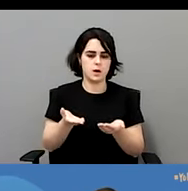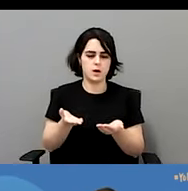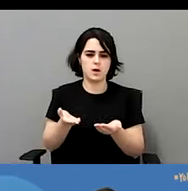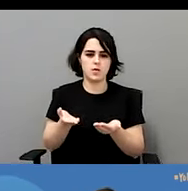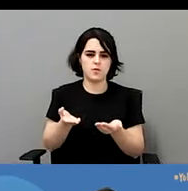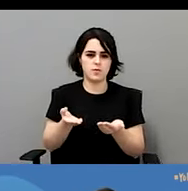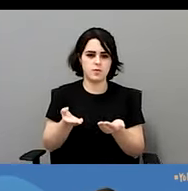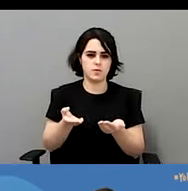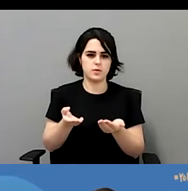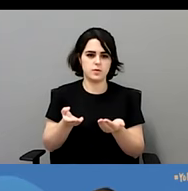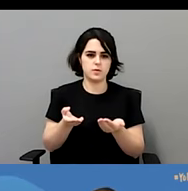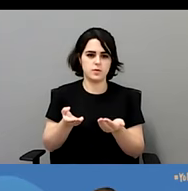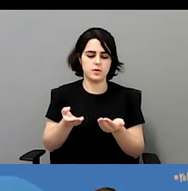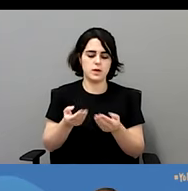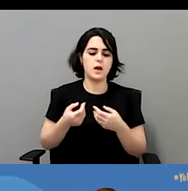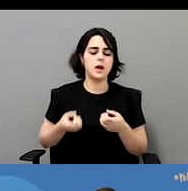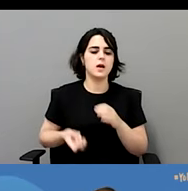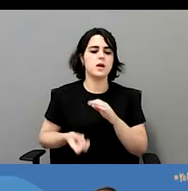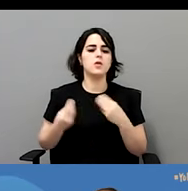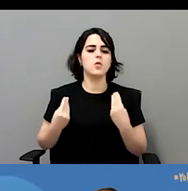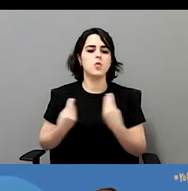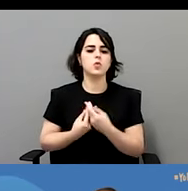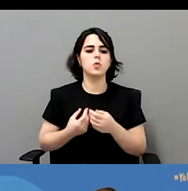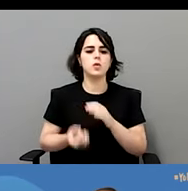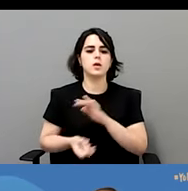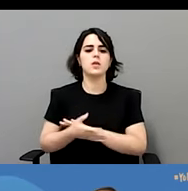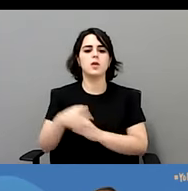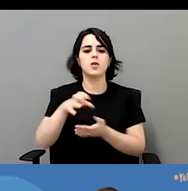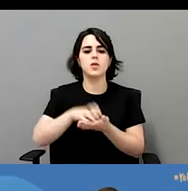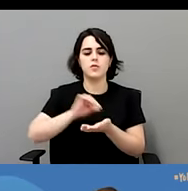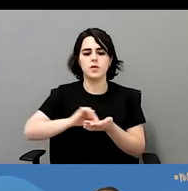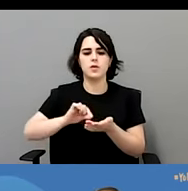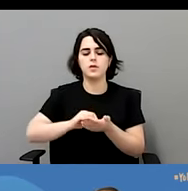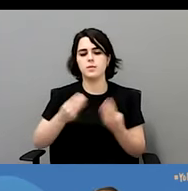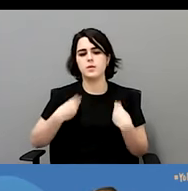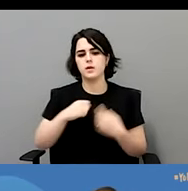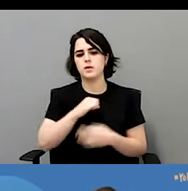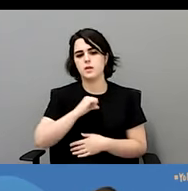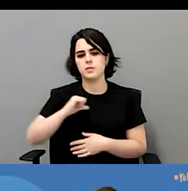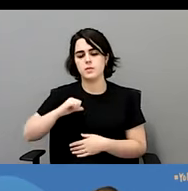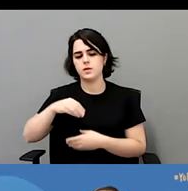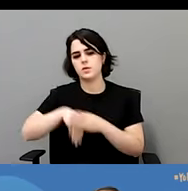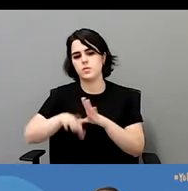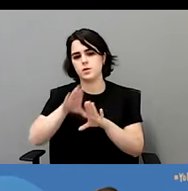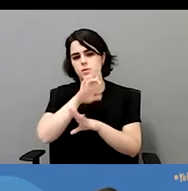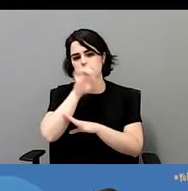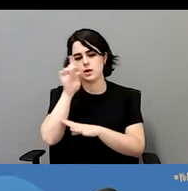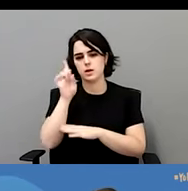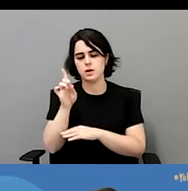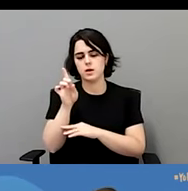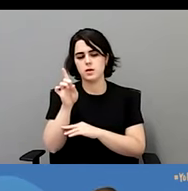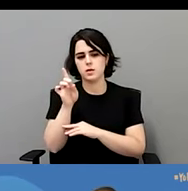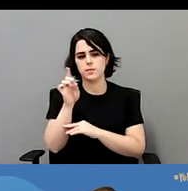Vida Independiente, OVI, de la Comunidad de Madrid. En